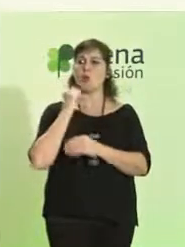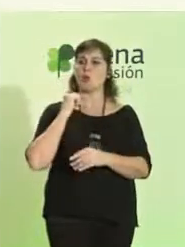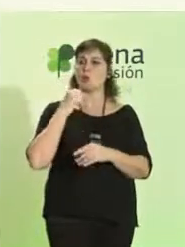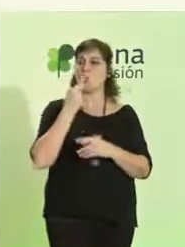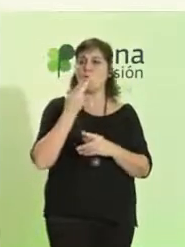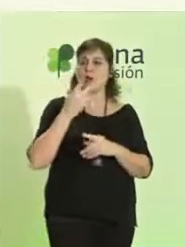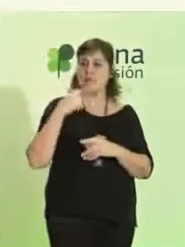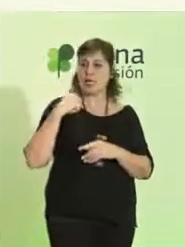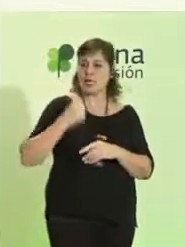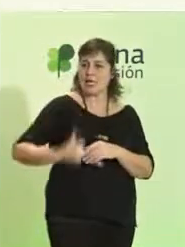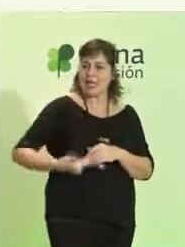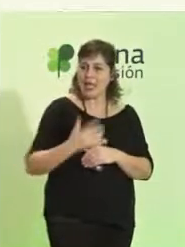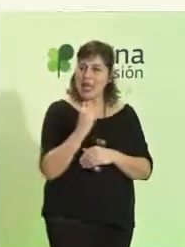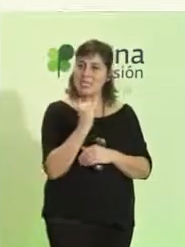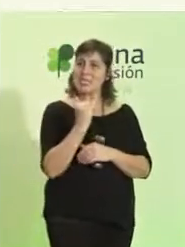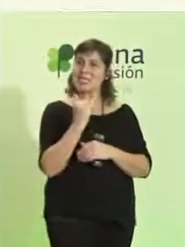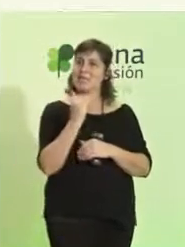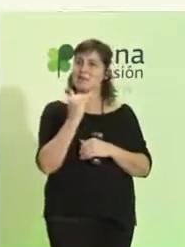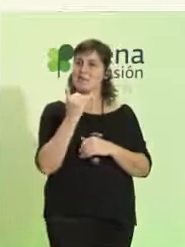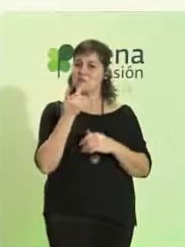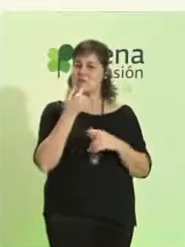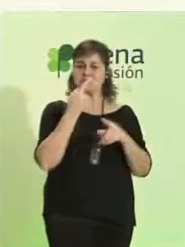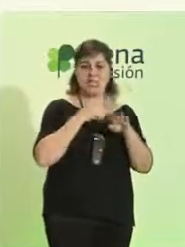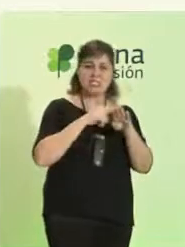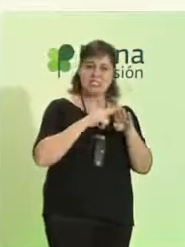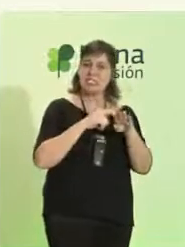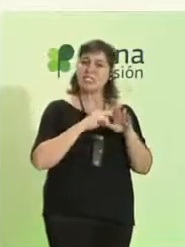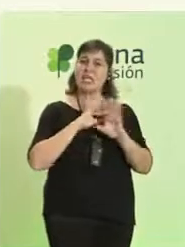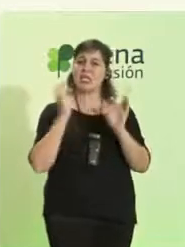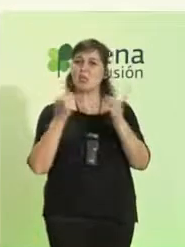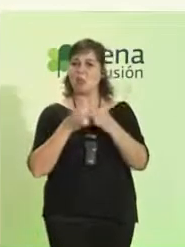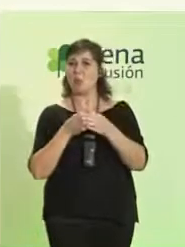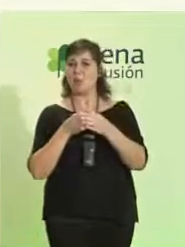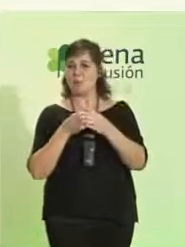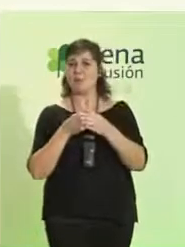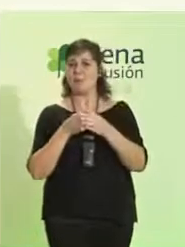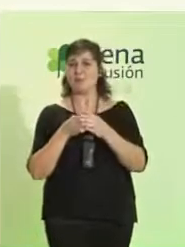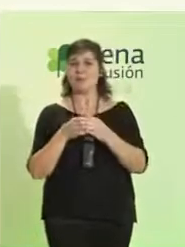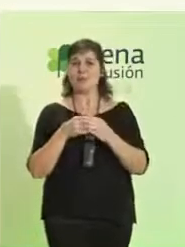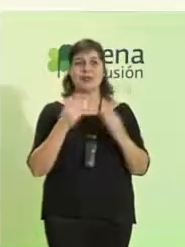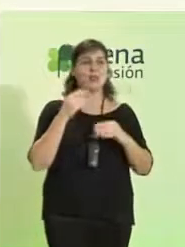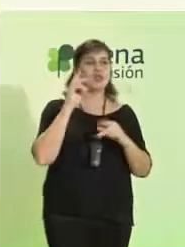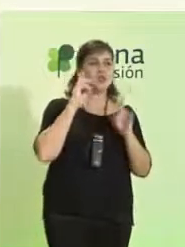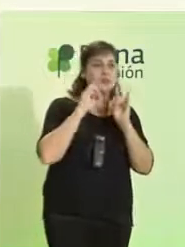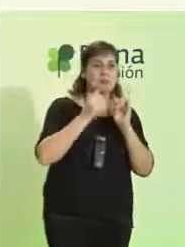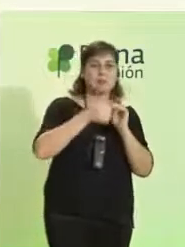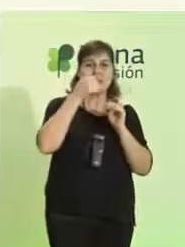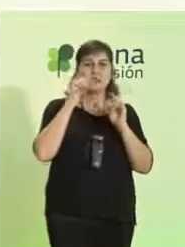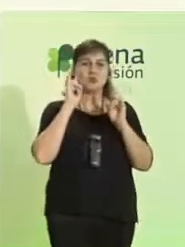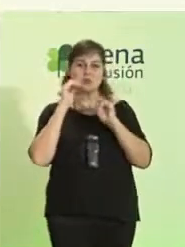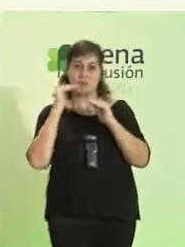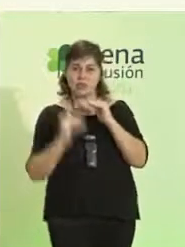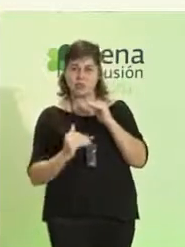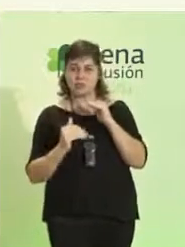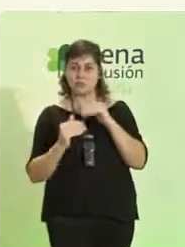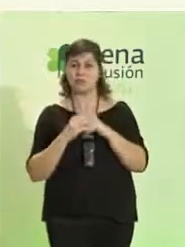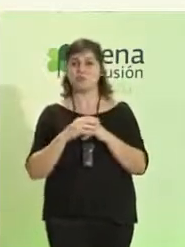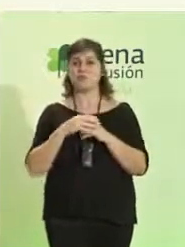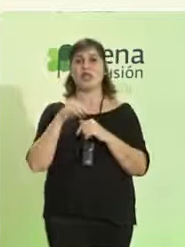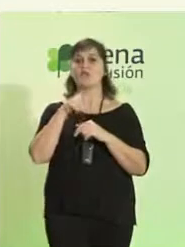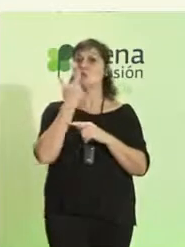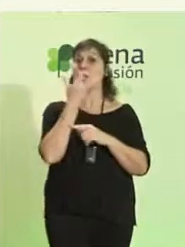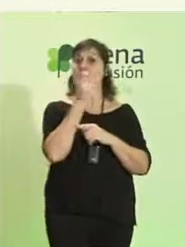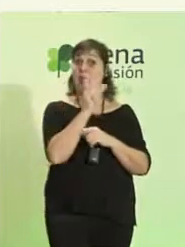si es rico, si no, y qué características en el grupo y qué es lo que más suena y lo que menos. ¿Vale? Esto es una